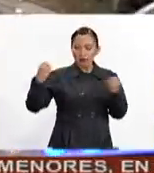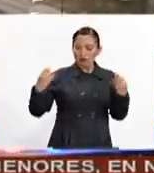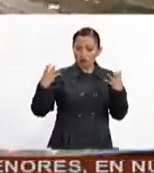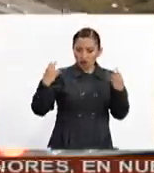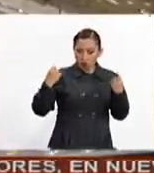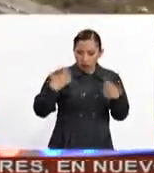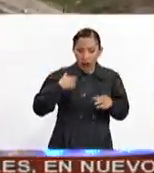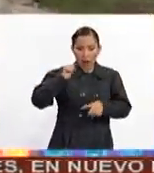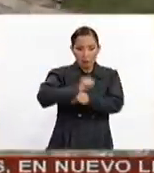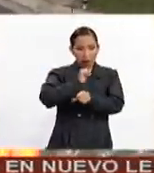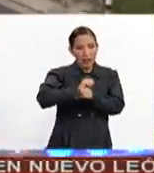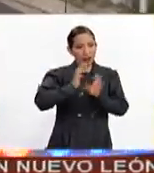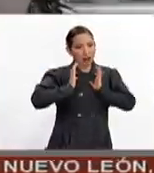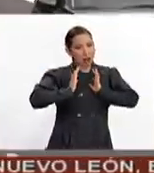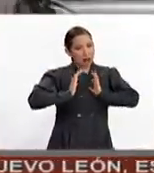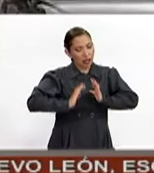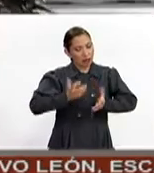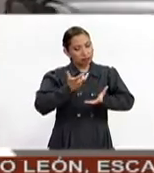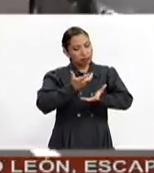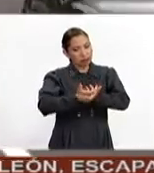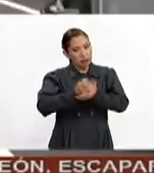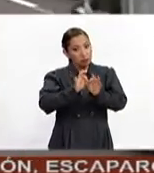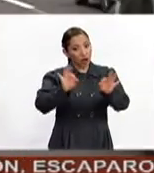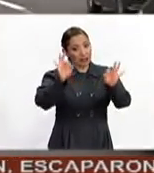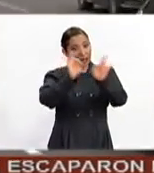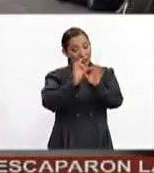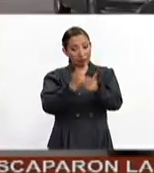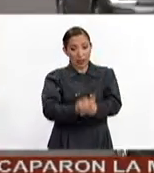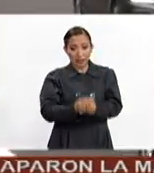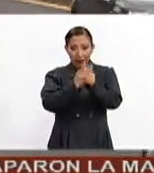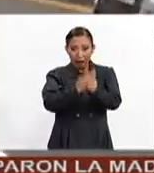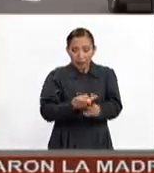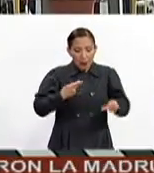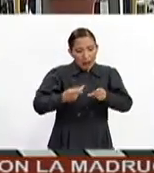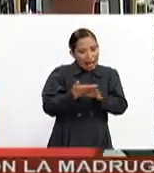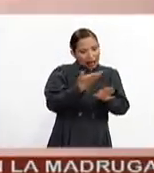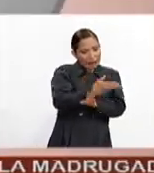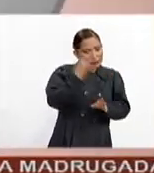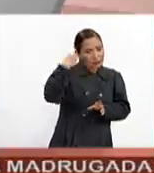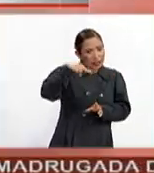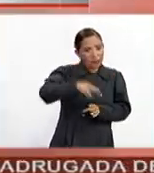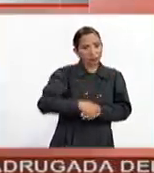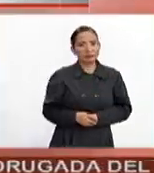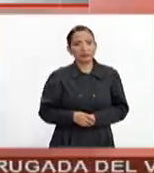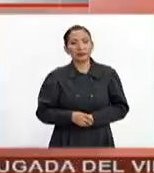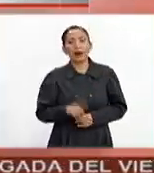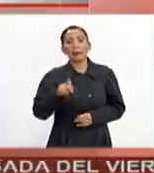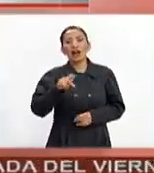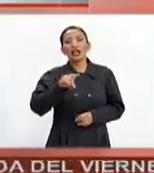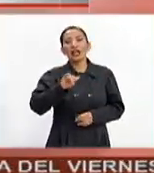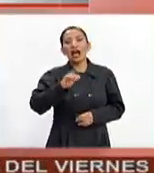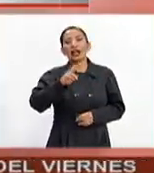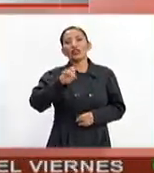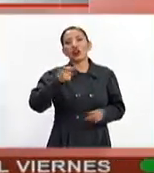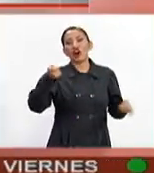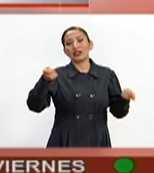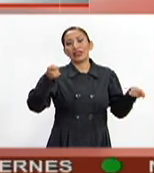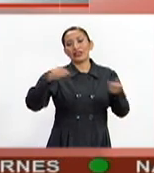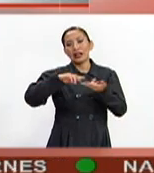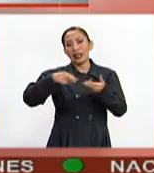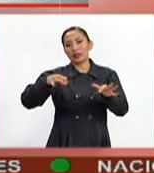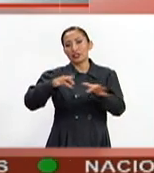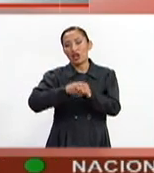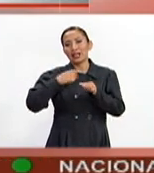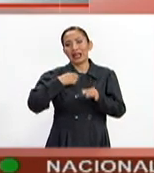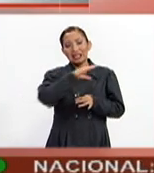emergencia, manejar descansados, muy importante, y con paciencia, planear el viaje. Verónica Rendón, coordinadora de